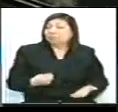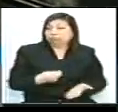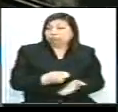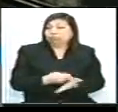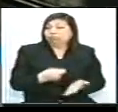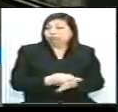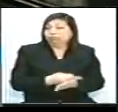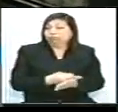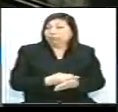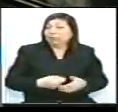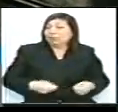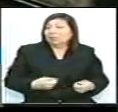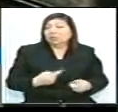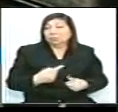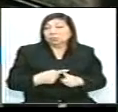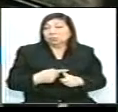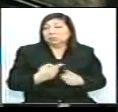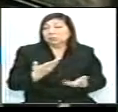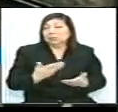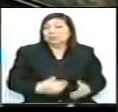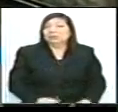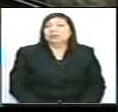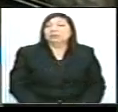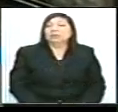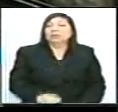capital suman un